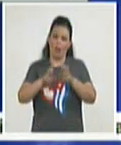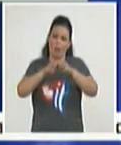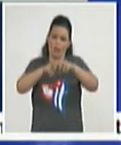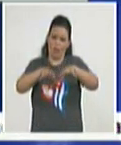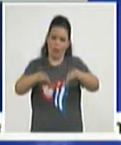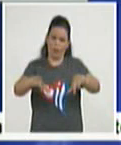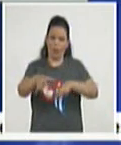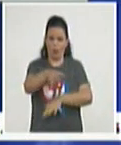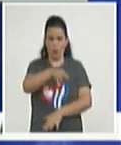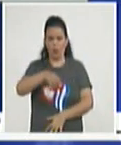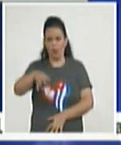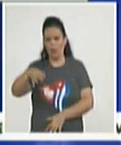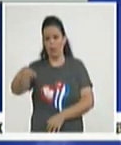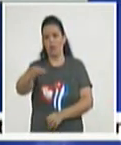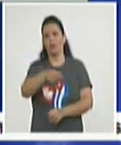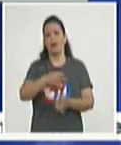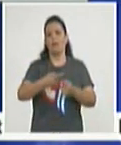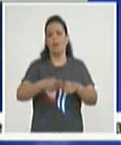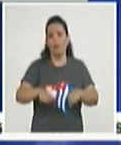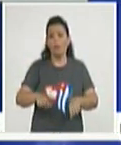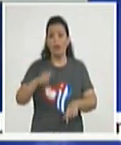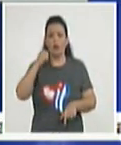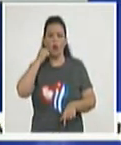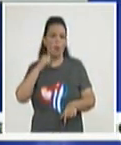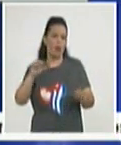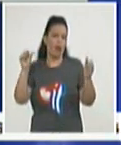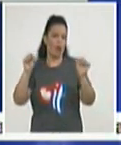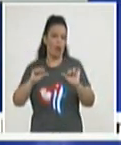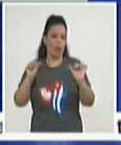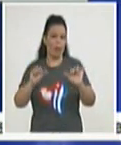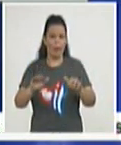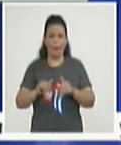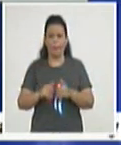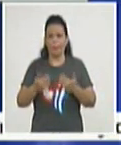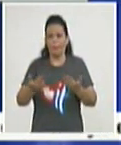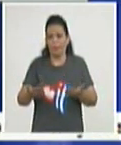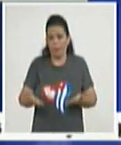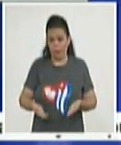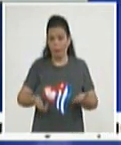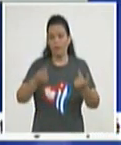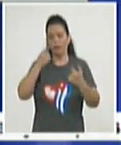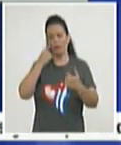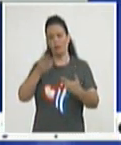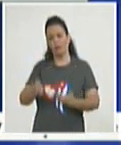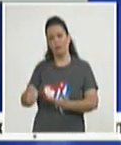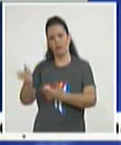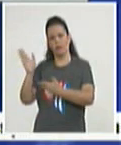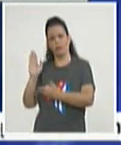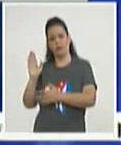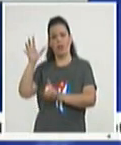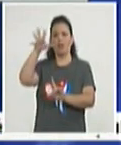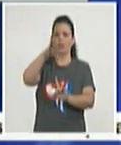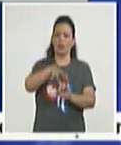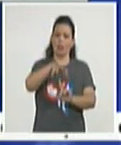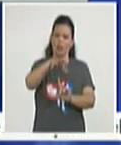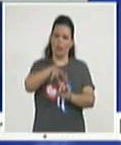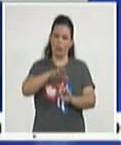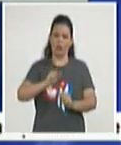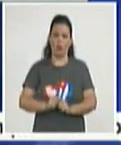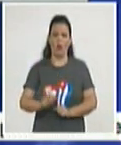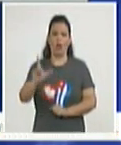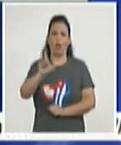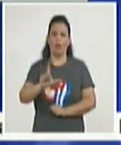sus municipios, los de mayor transmisión, pues indiscutiblemente San Cristóbal,